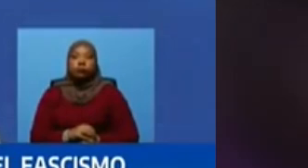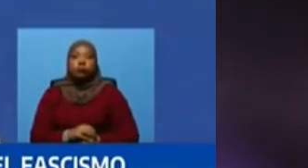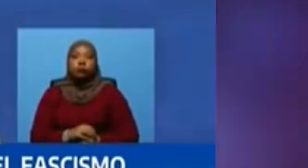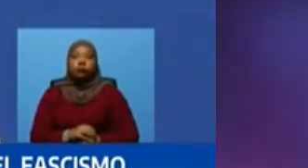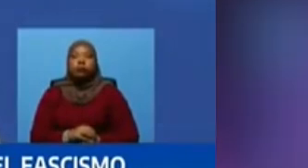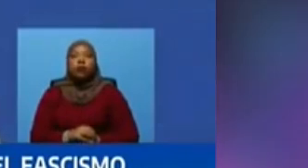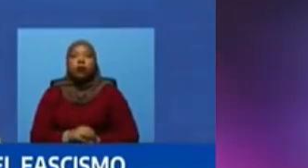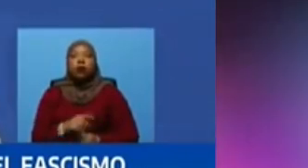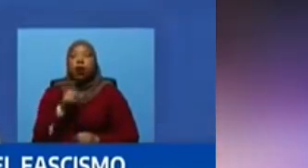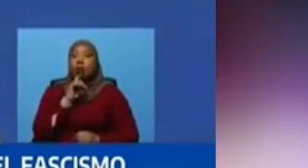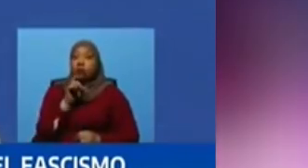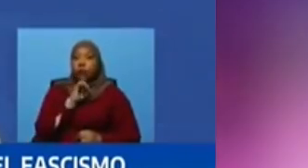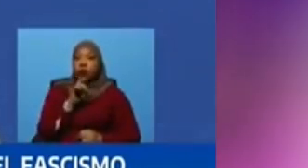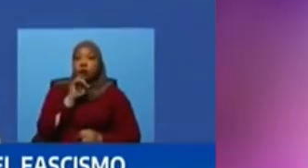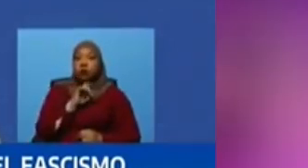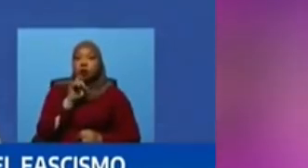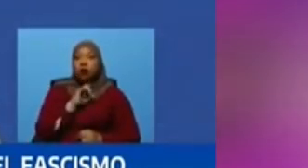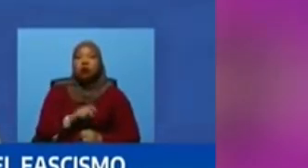a lo que hemos pasado.